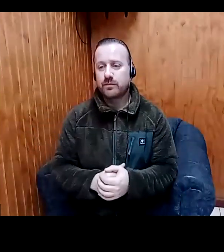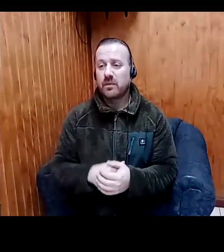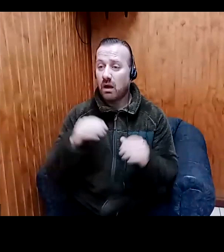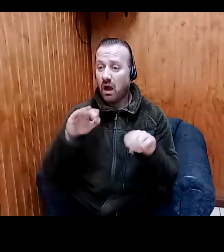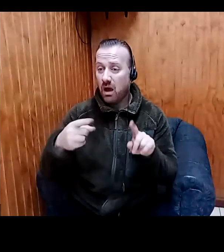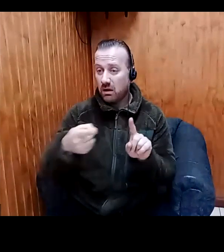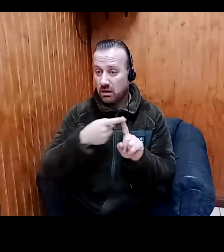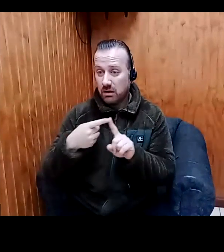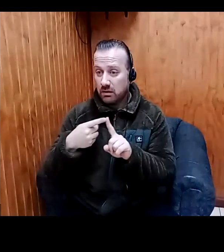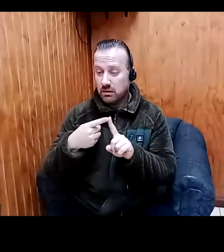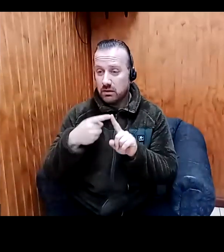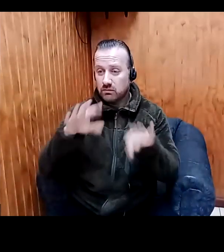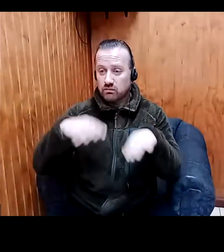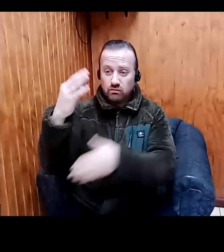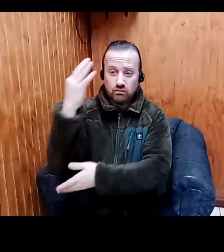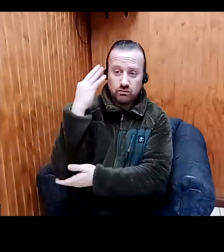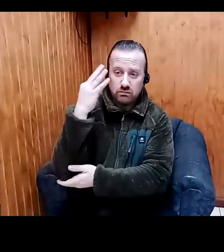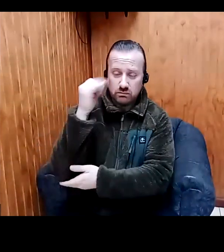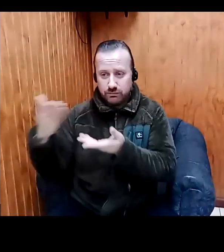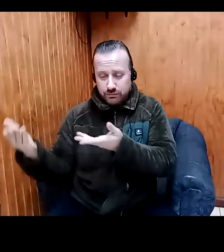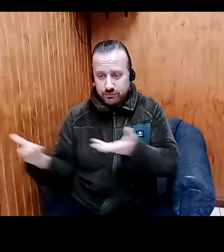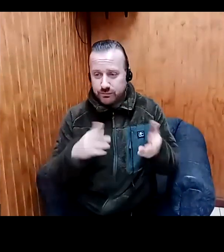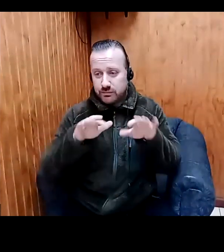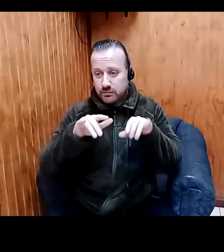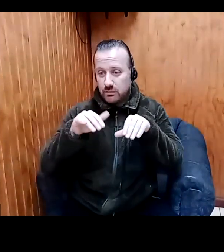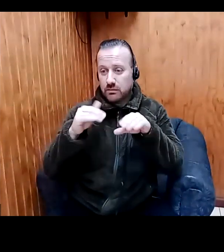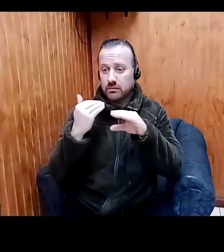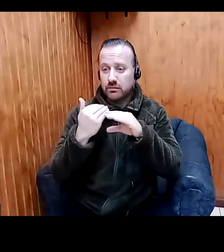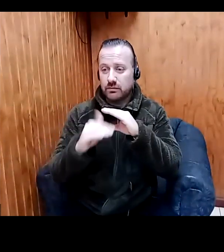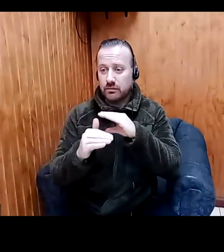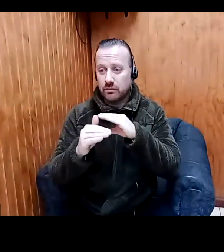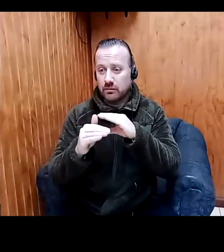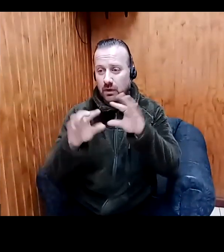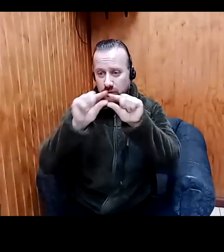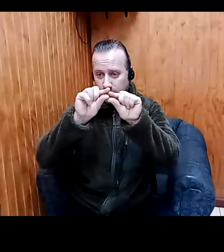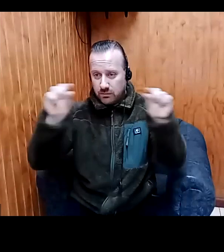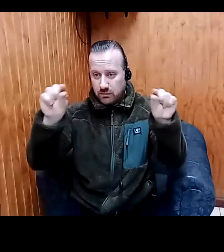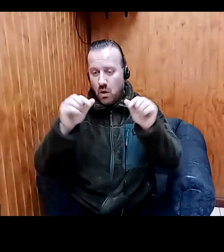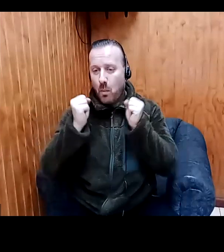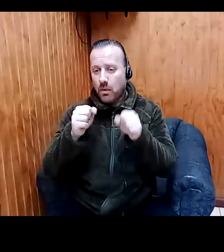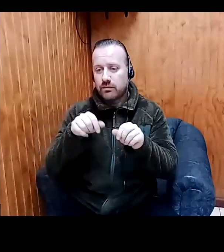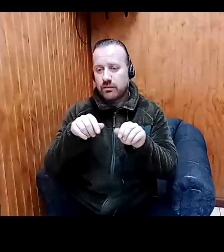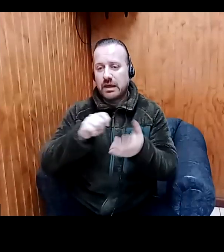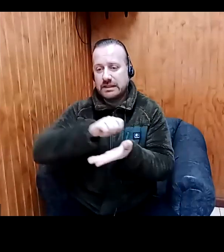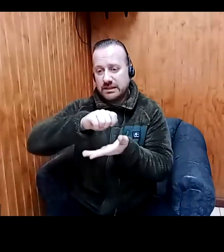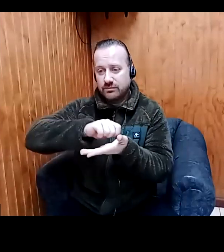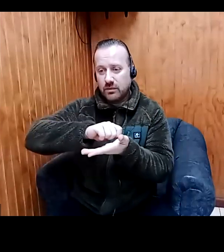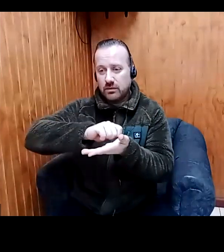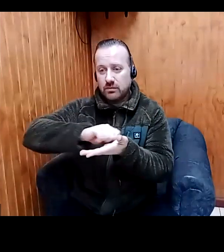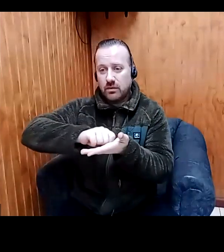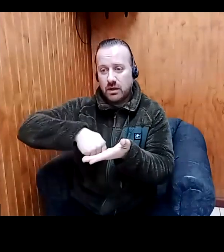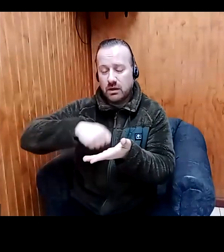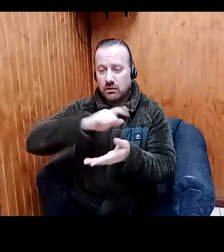participar de estas conferencias vamos a dejar en el chat de este canal el enlace para que puedan inscribirse en la